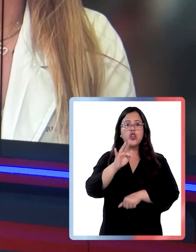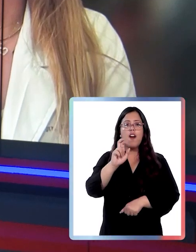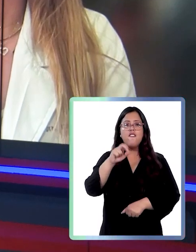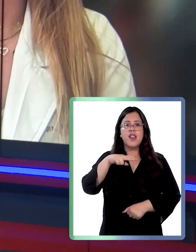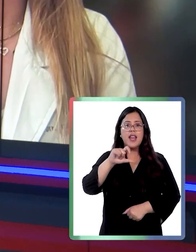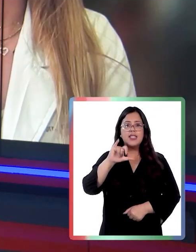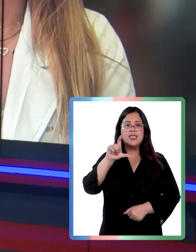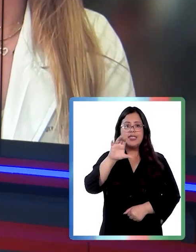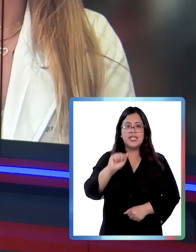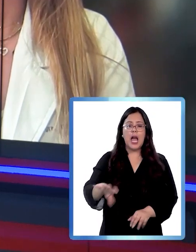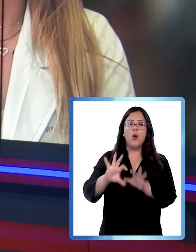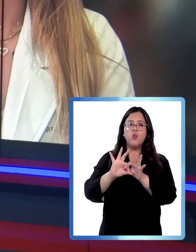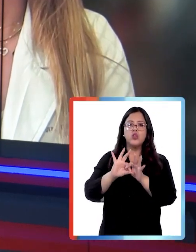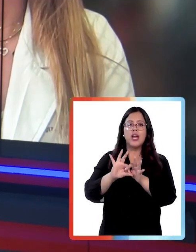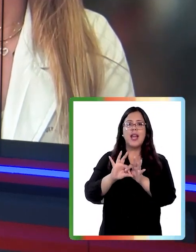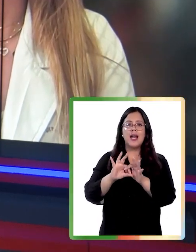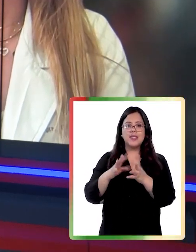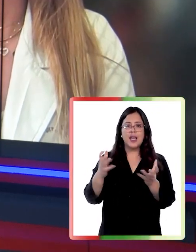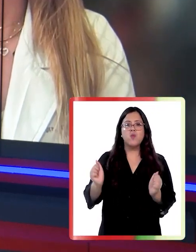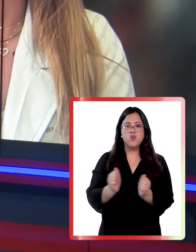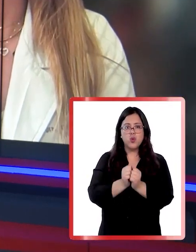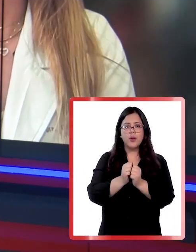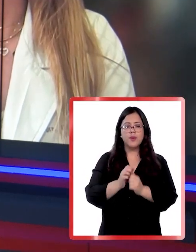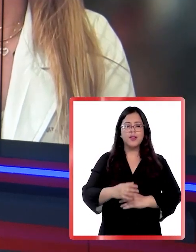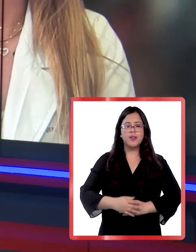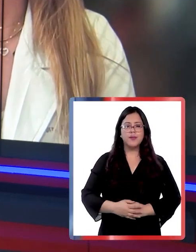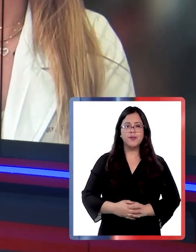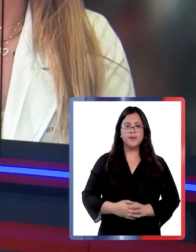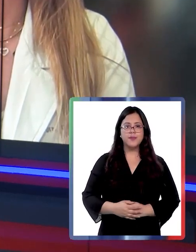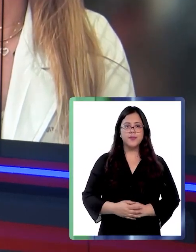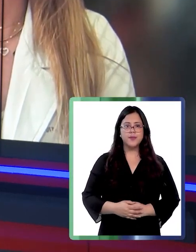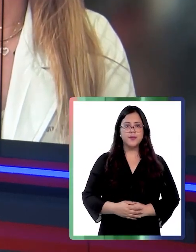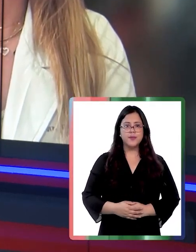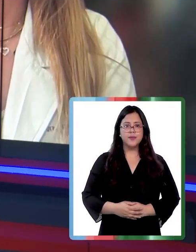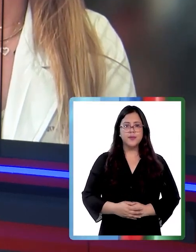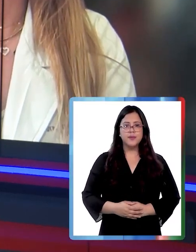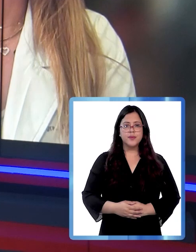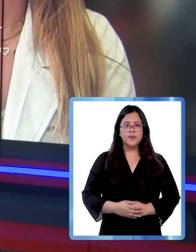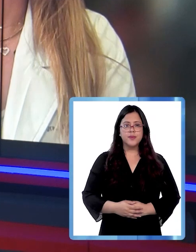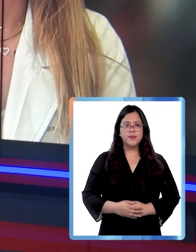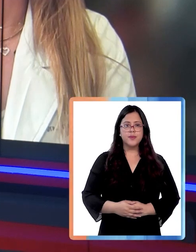doctora Francisca Salas. Muchas gracias por acompañarnos.